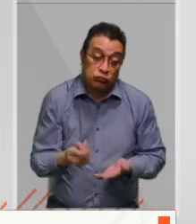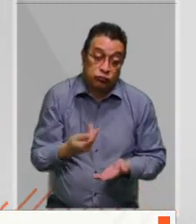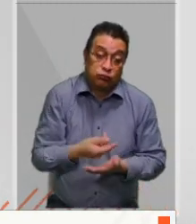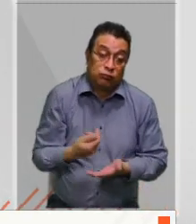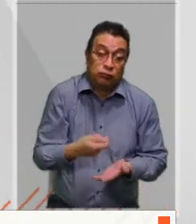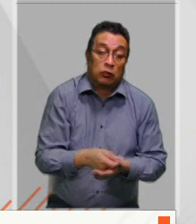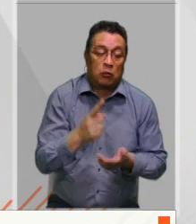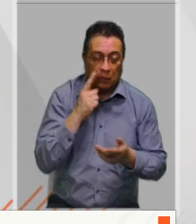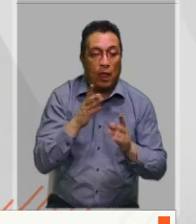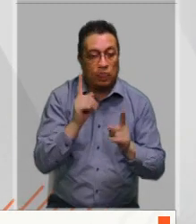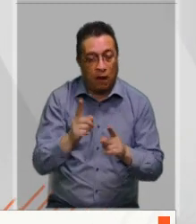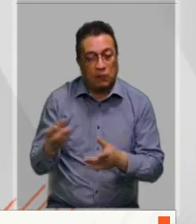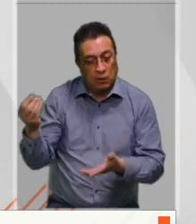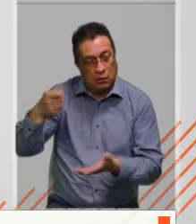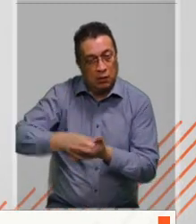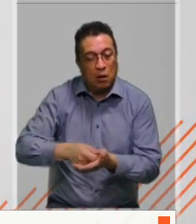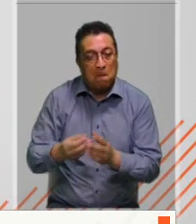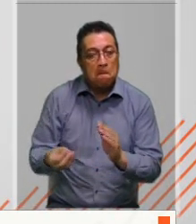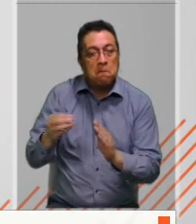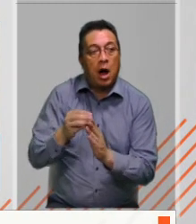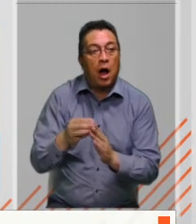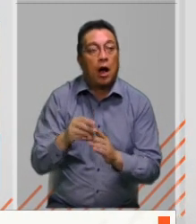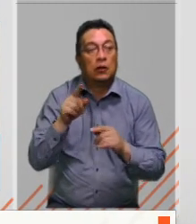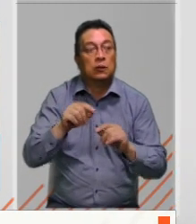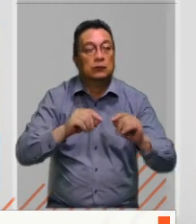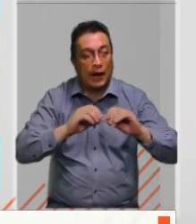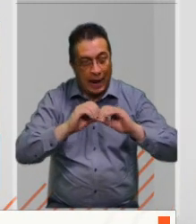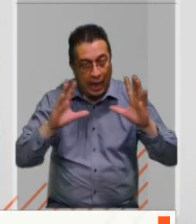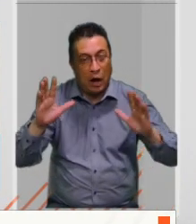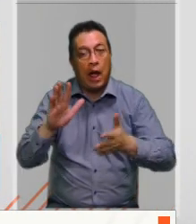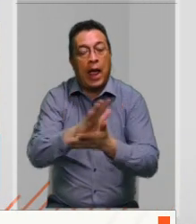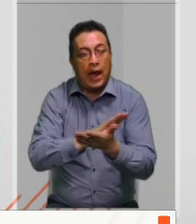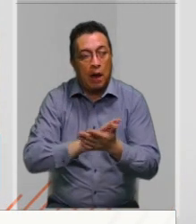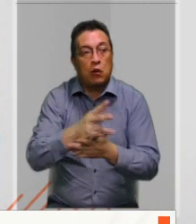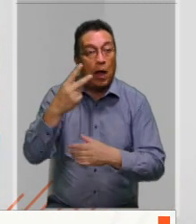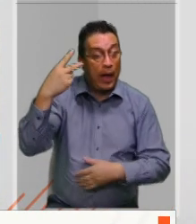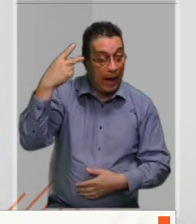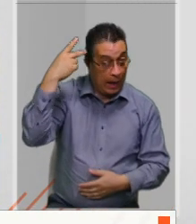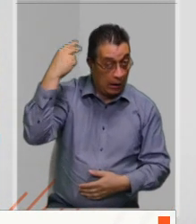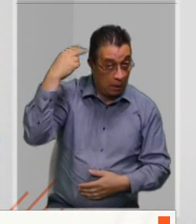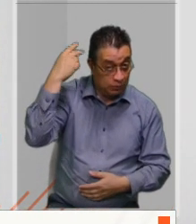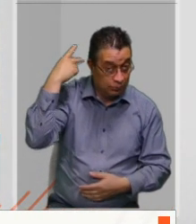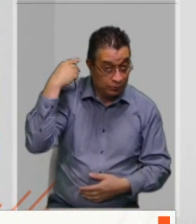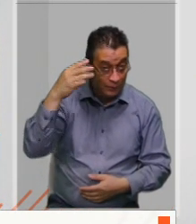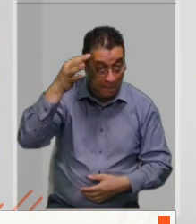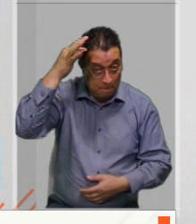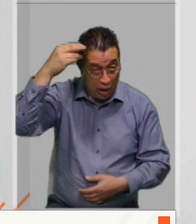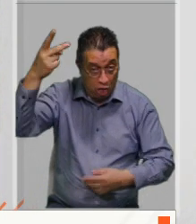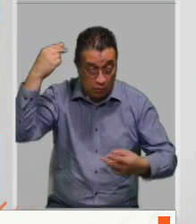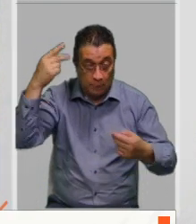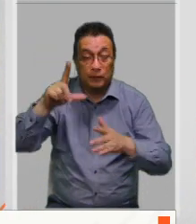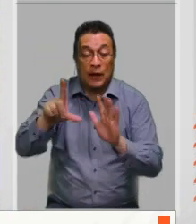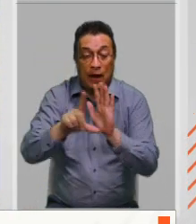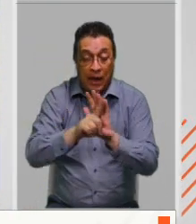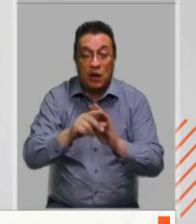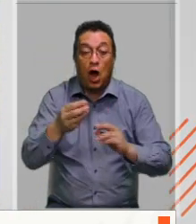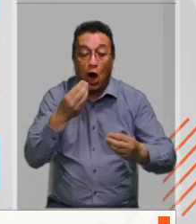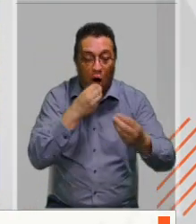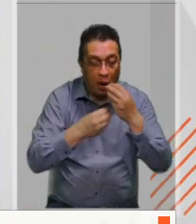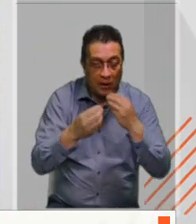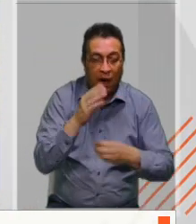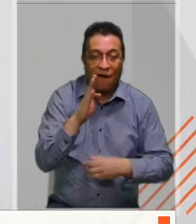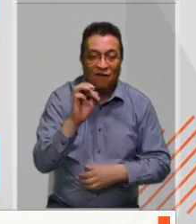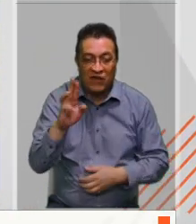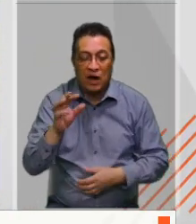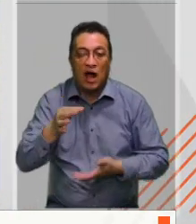atención dentro del precio. La gráfica incluye un claro ejemplo en la peluquería. Según la ley, lugares como restaurantes, bares y